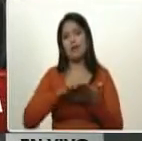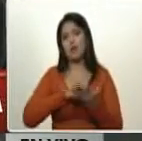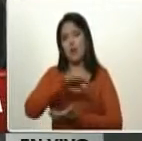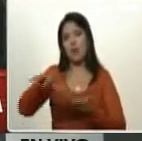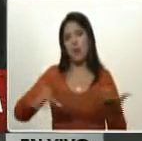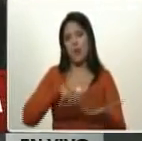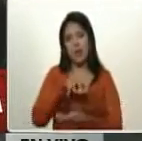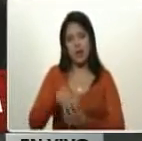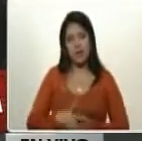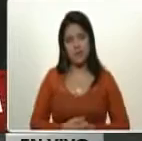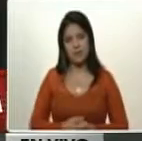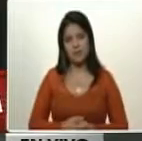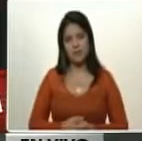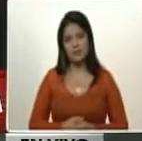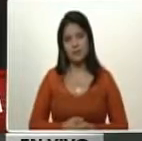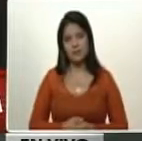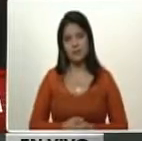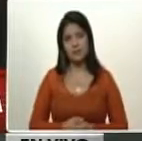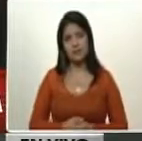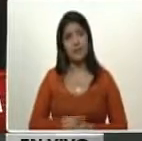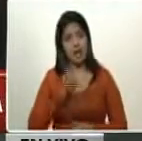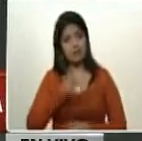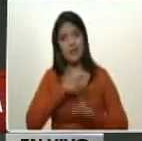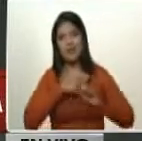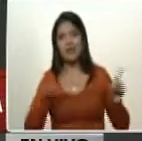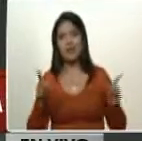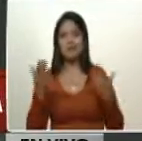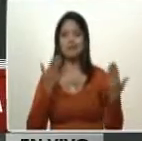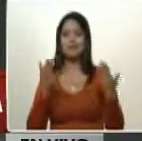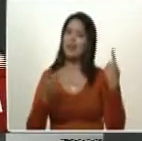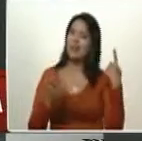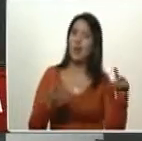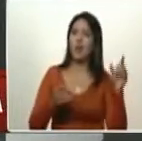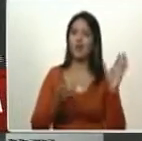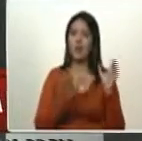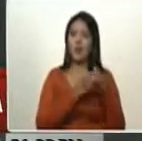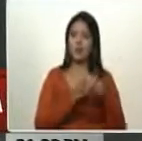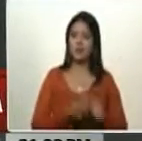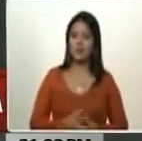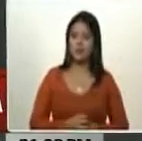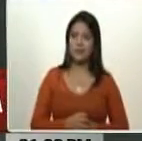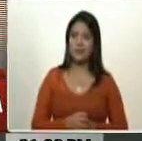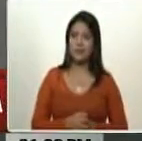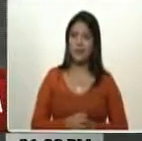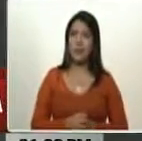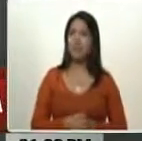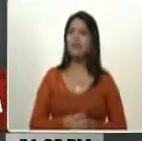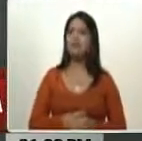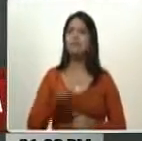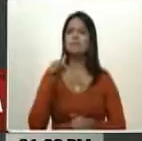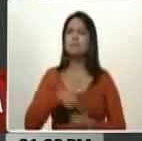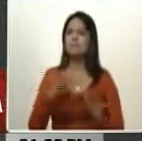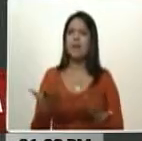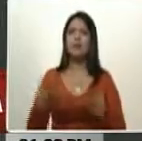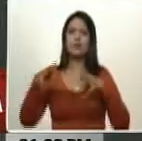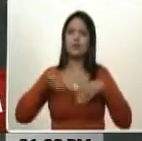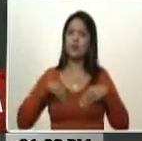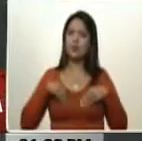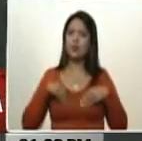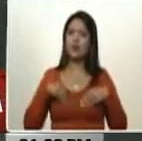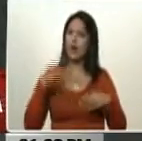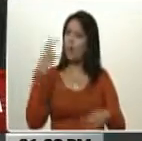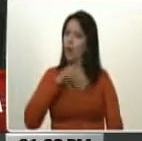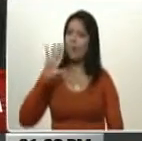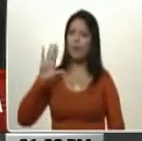problema. Eso es lo que nos diferencia a nosotros de la otra academia. Es una academia que se asume comprometida